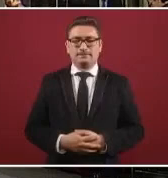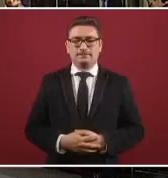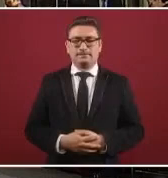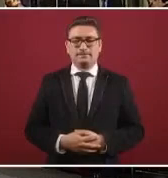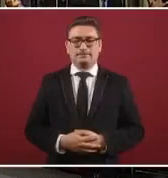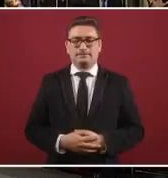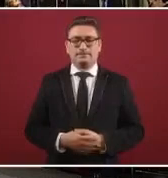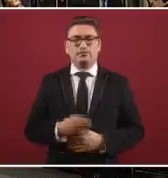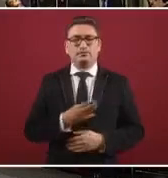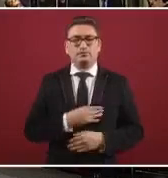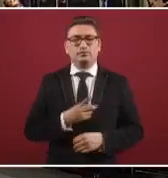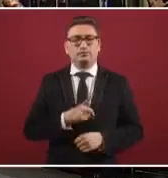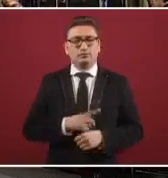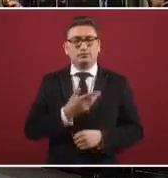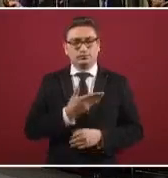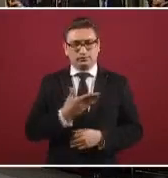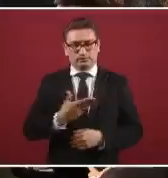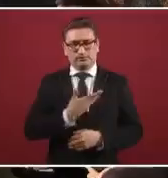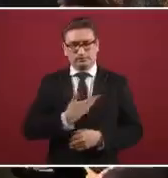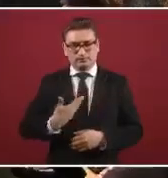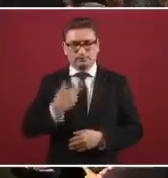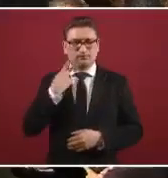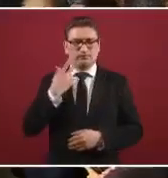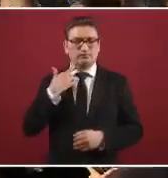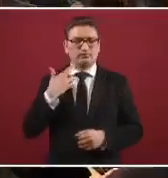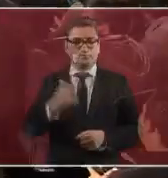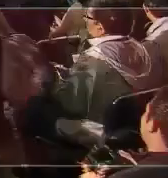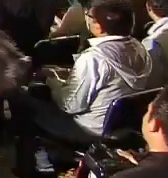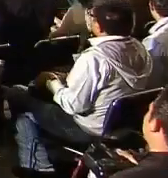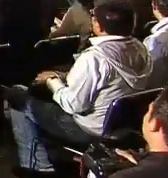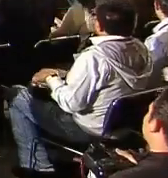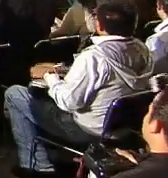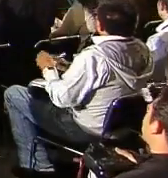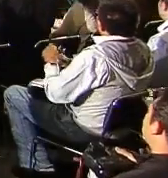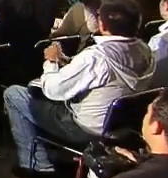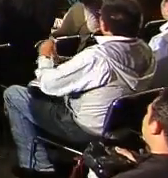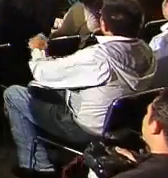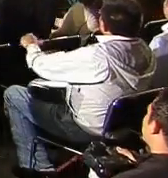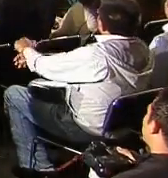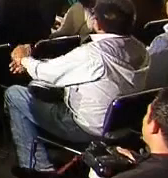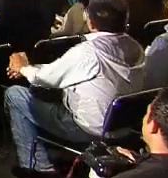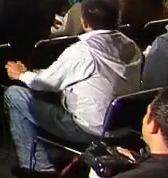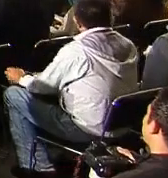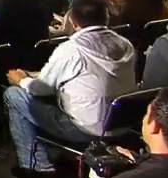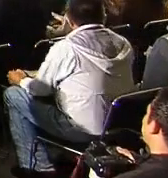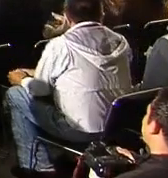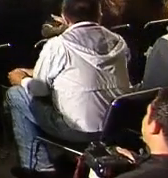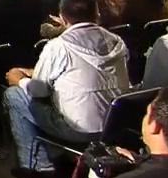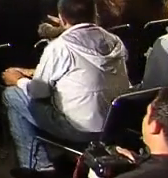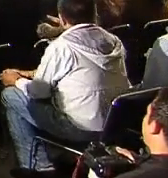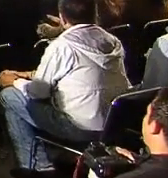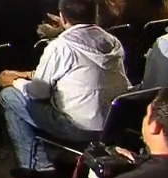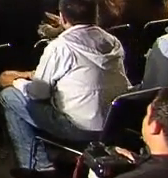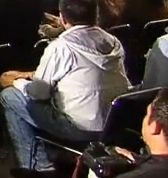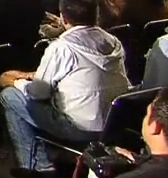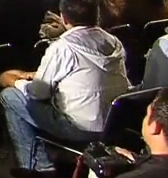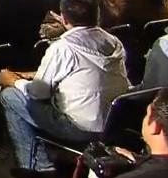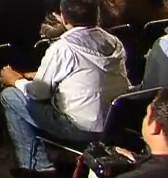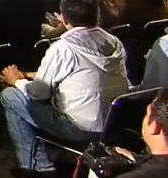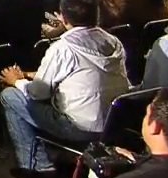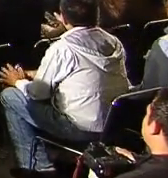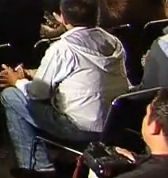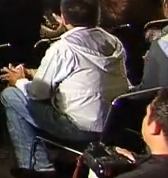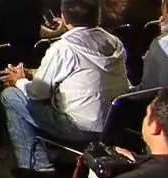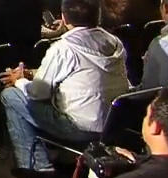Buenos días, señor presidente. Buenos días, señor procurador. Urbano Barrera, del diario Evasiones. Señor presidente, yo quería un